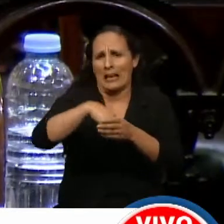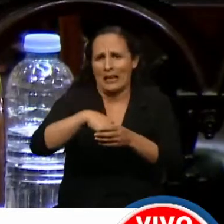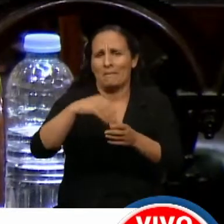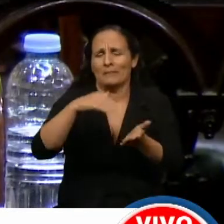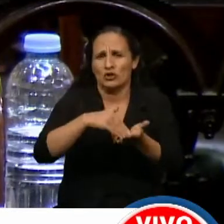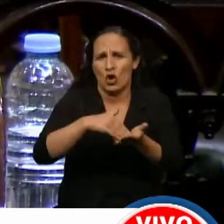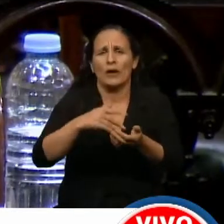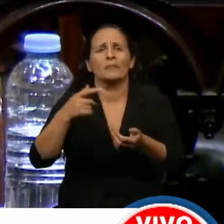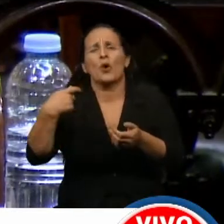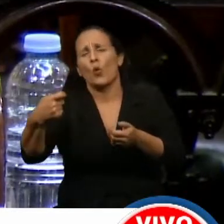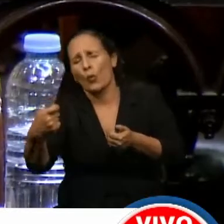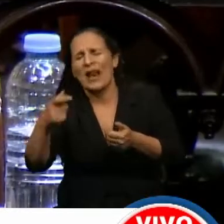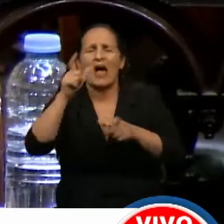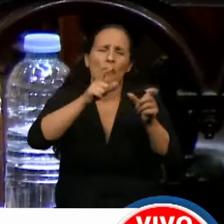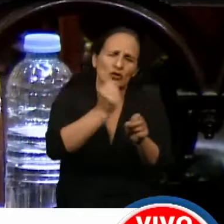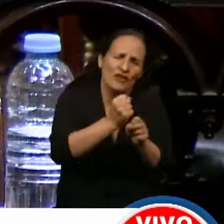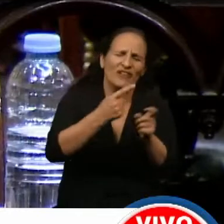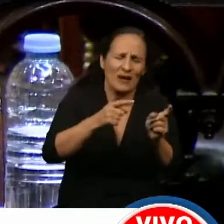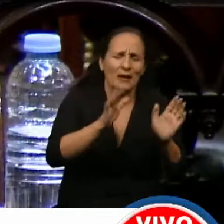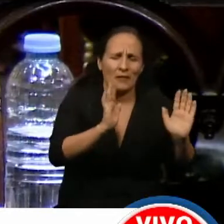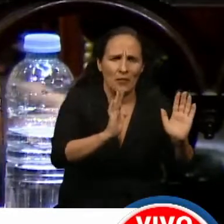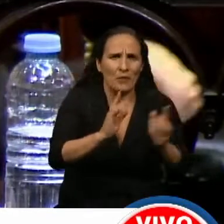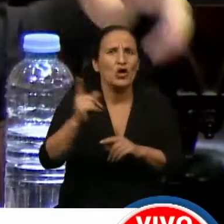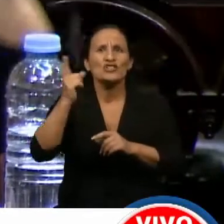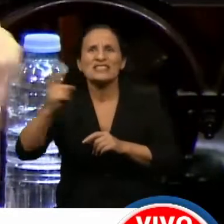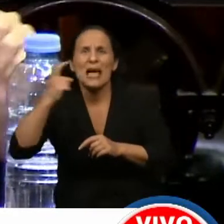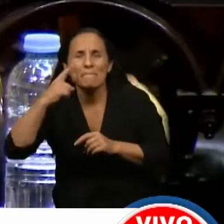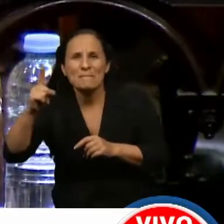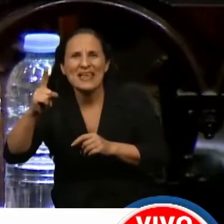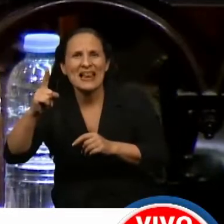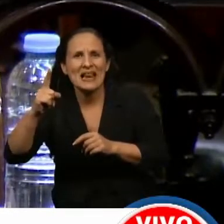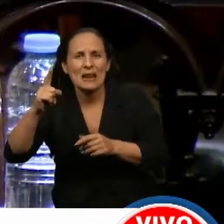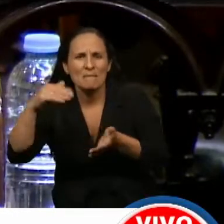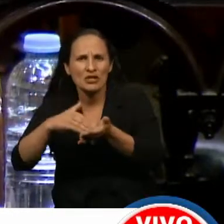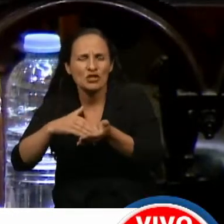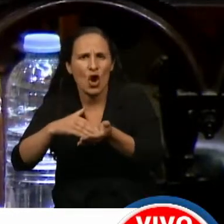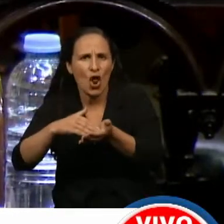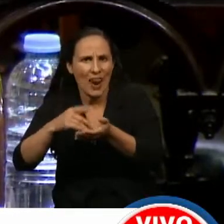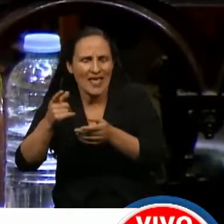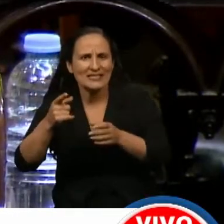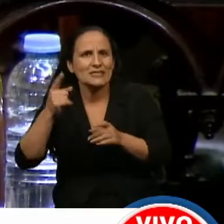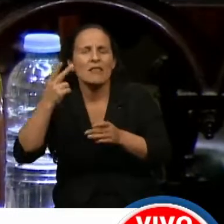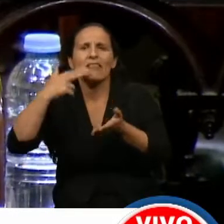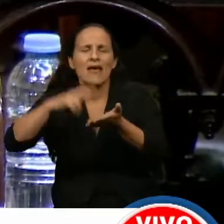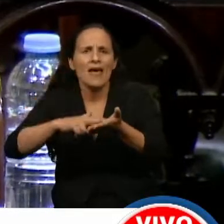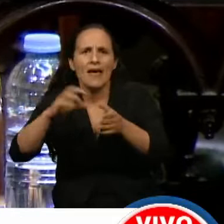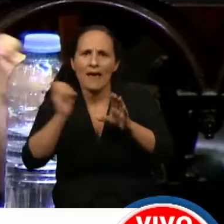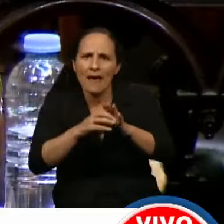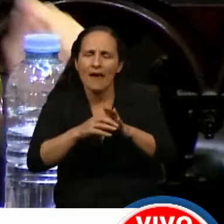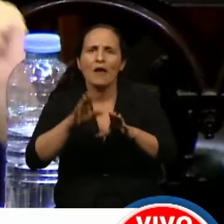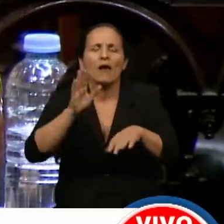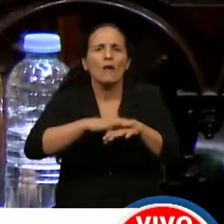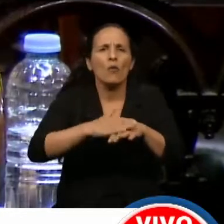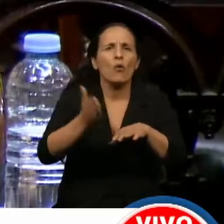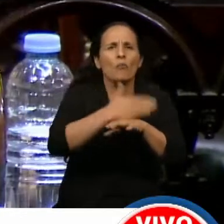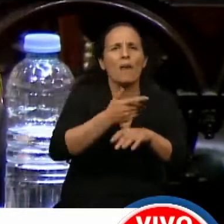jubilados, no se compara con los más de 100 mil millones de ahorro fiscal del congelamiento de la fórmula jubilatoria